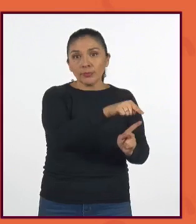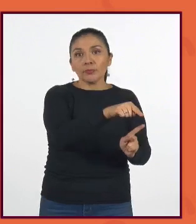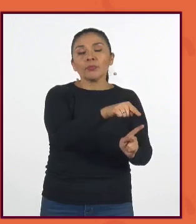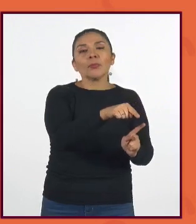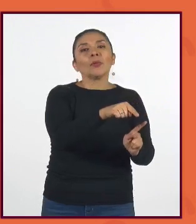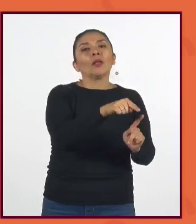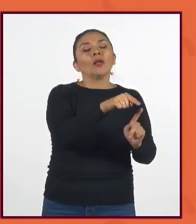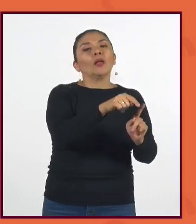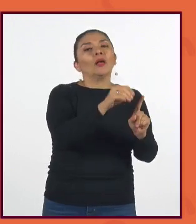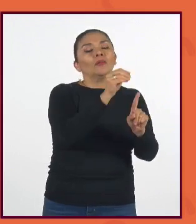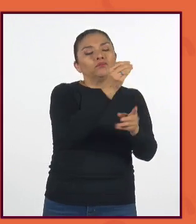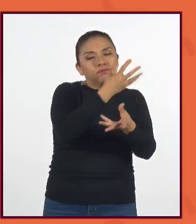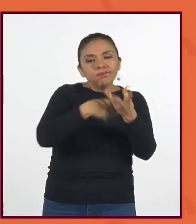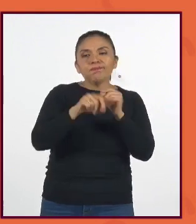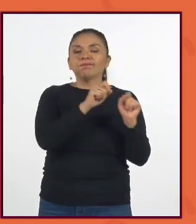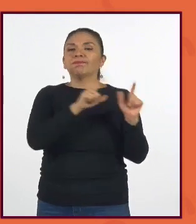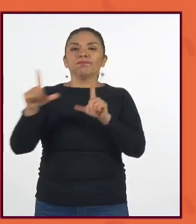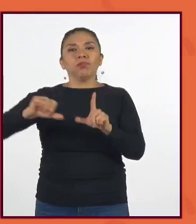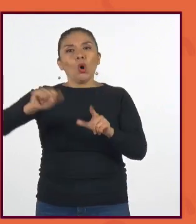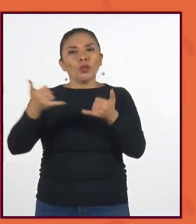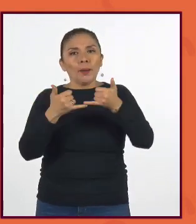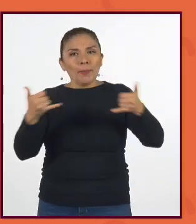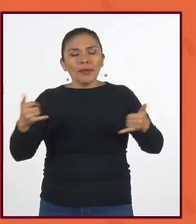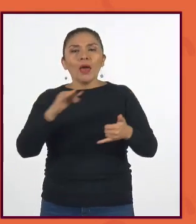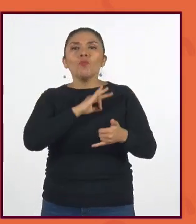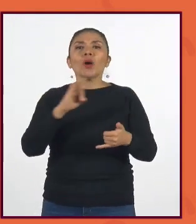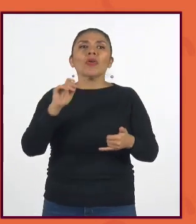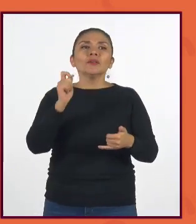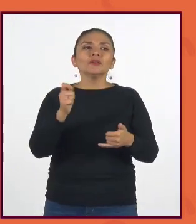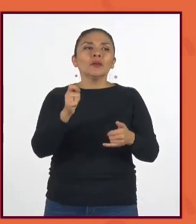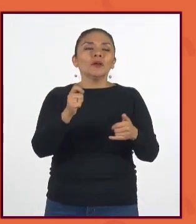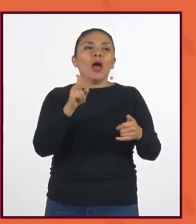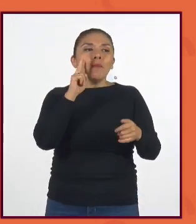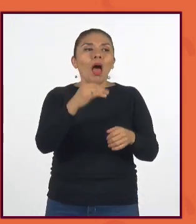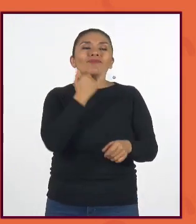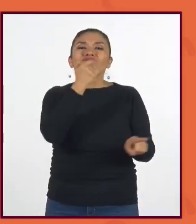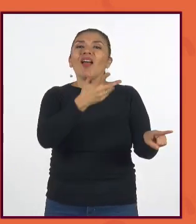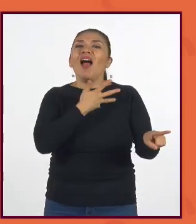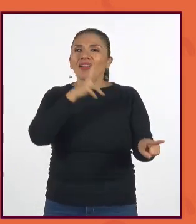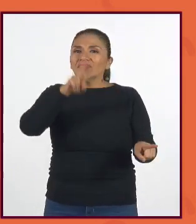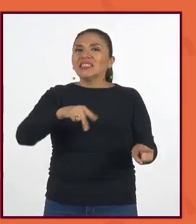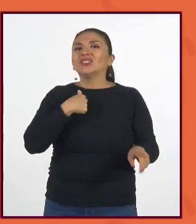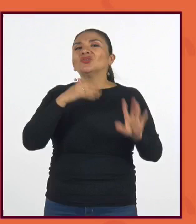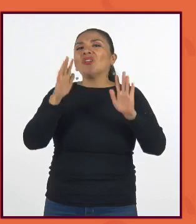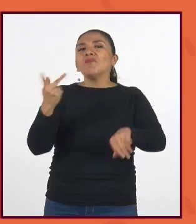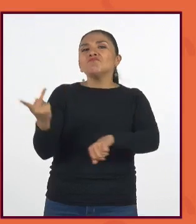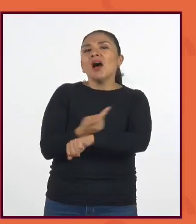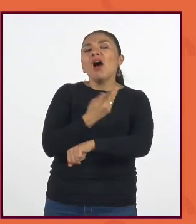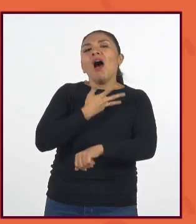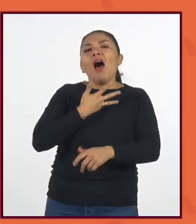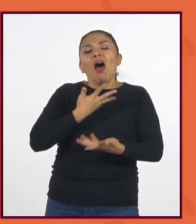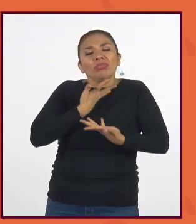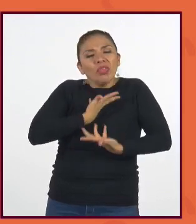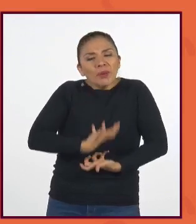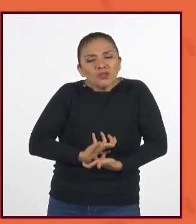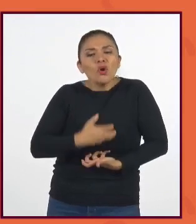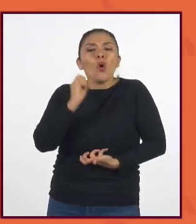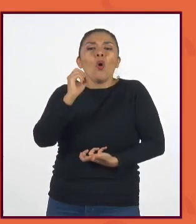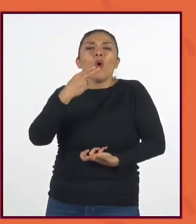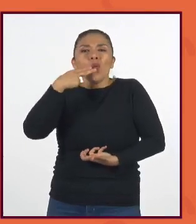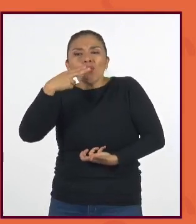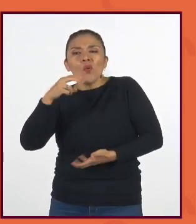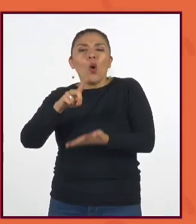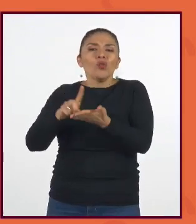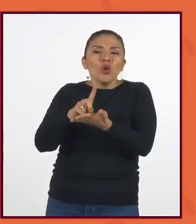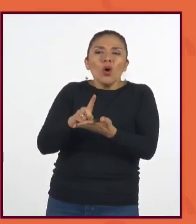sitio y pueden detectar el consumo de alcohol, tabaco, drogas, también de depresión, ansiedad y violencia de pareja. O sea,